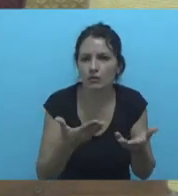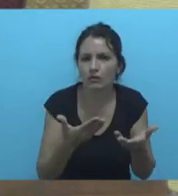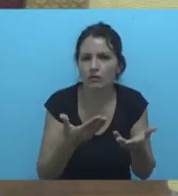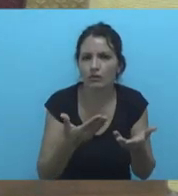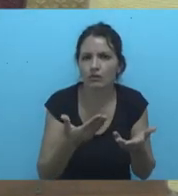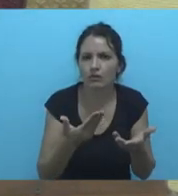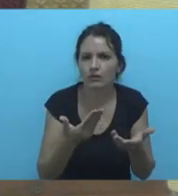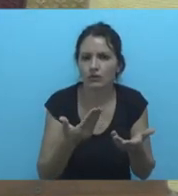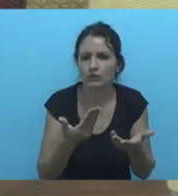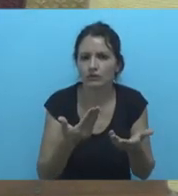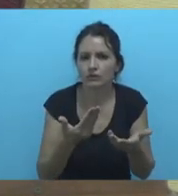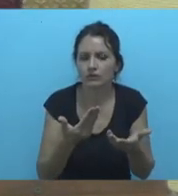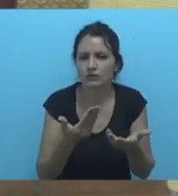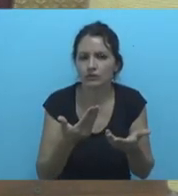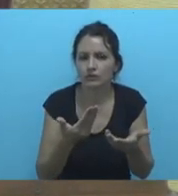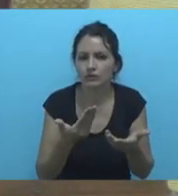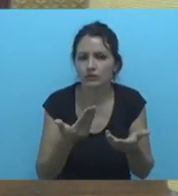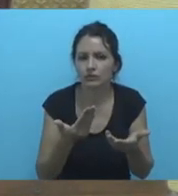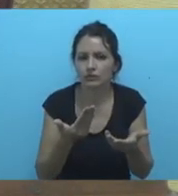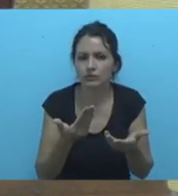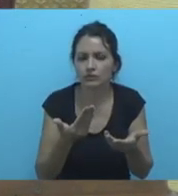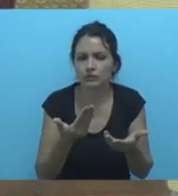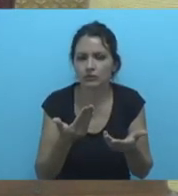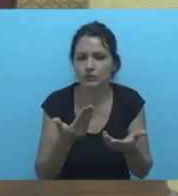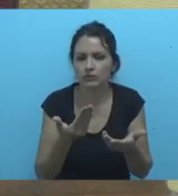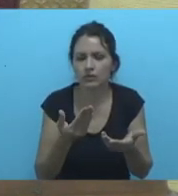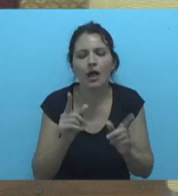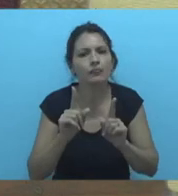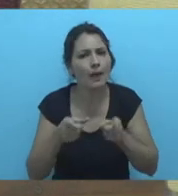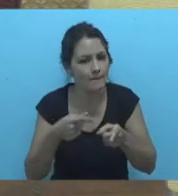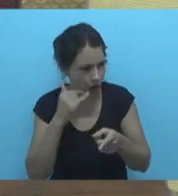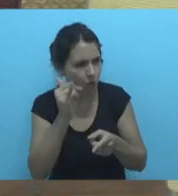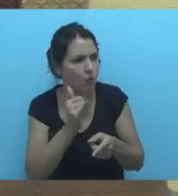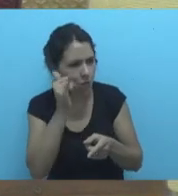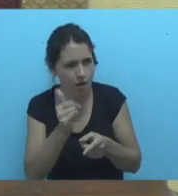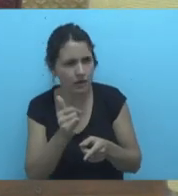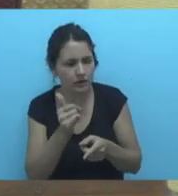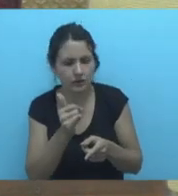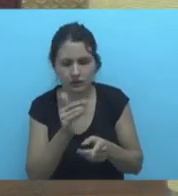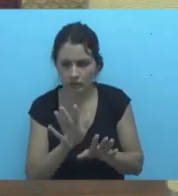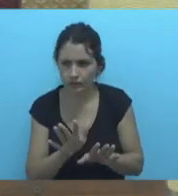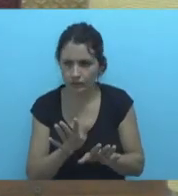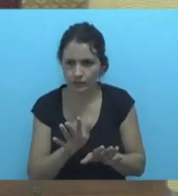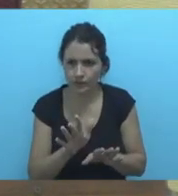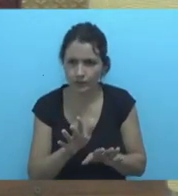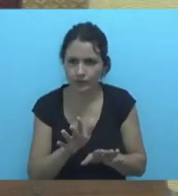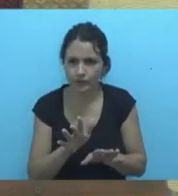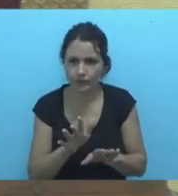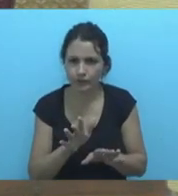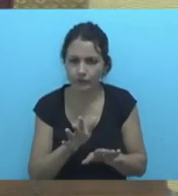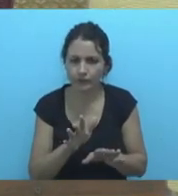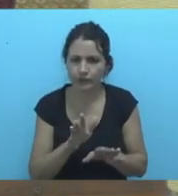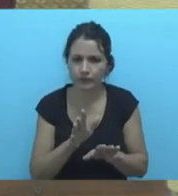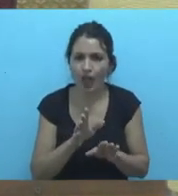futuro. Y en función de esto también queríamos hacer mención a los que nos pidieron las